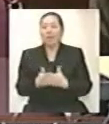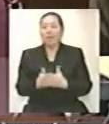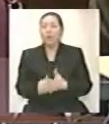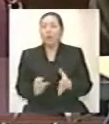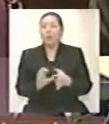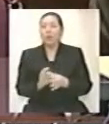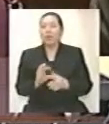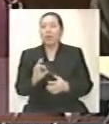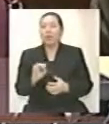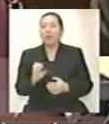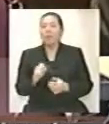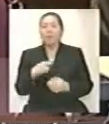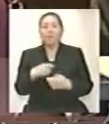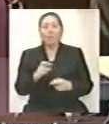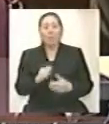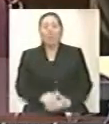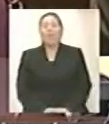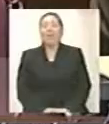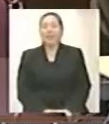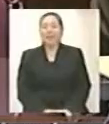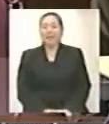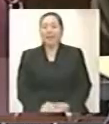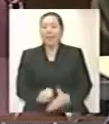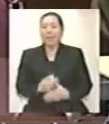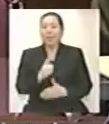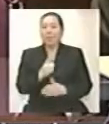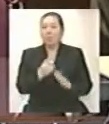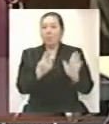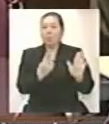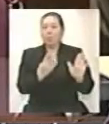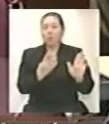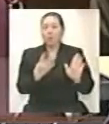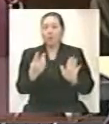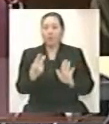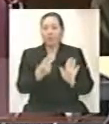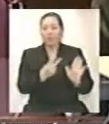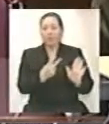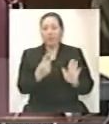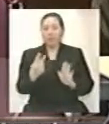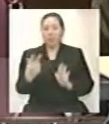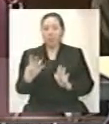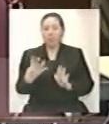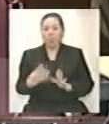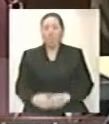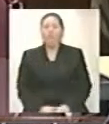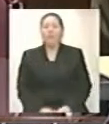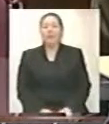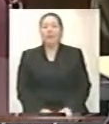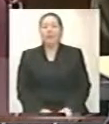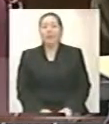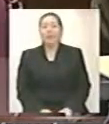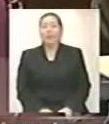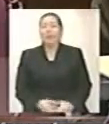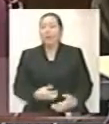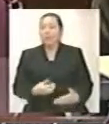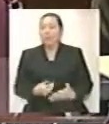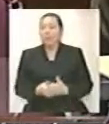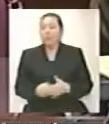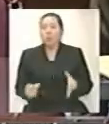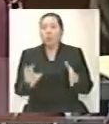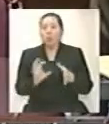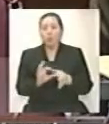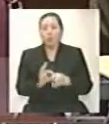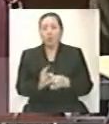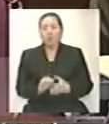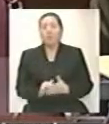Unidad Democrática Popular, UDP, entre 1977 y 1979. El Frente Izquierda Unida y